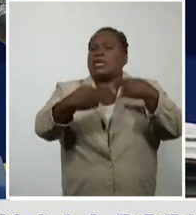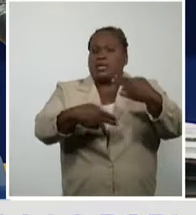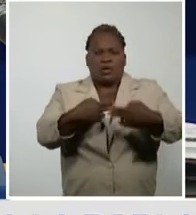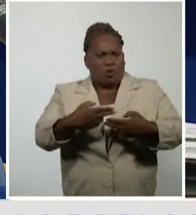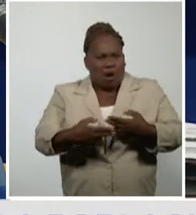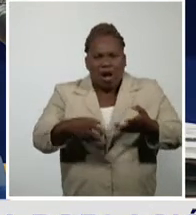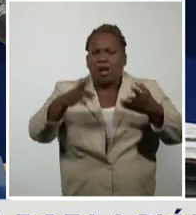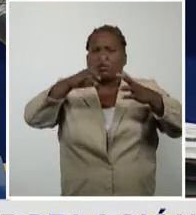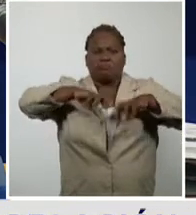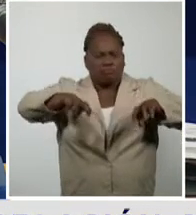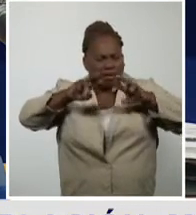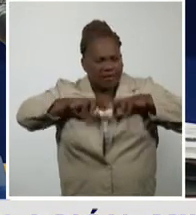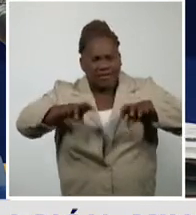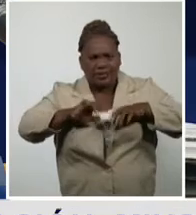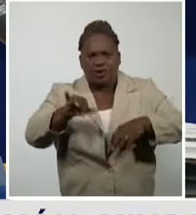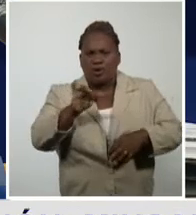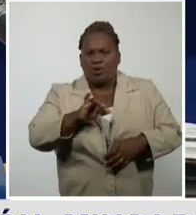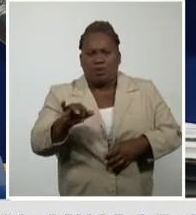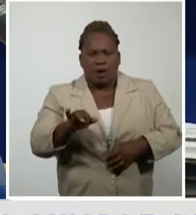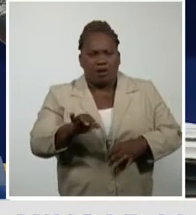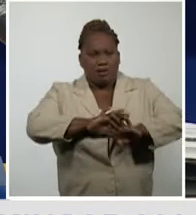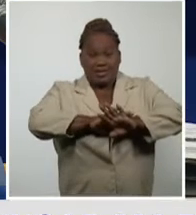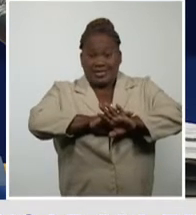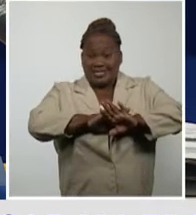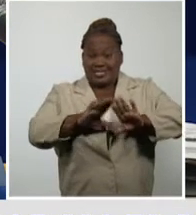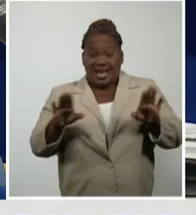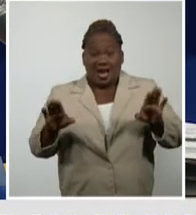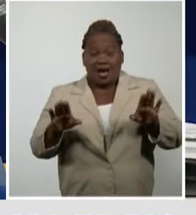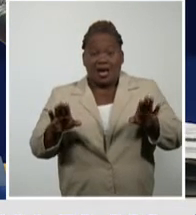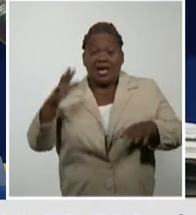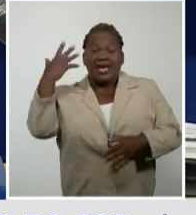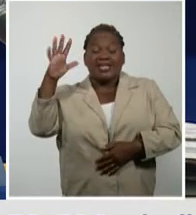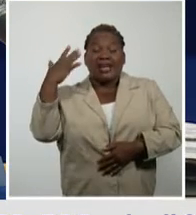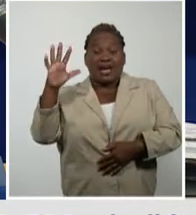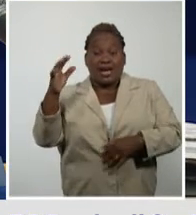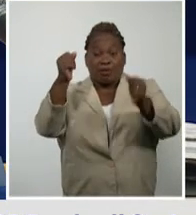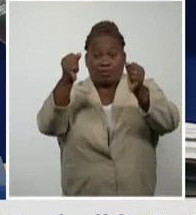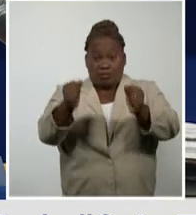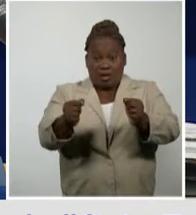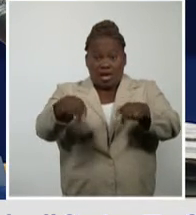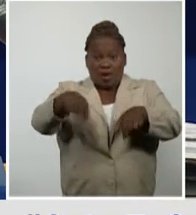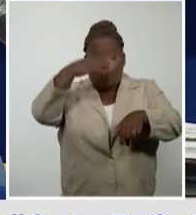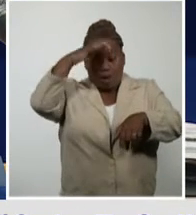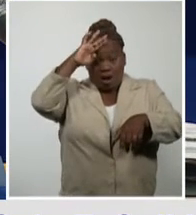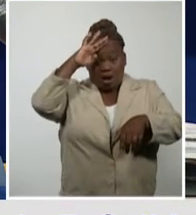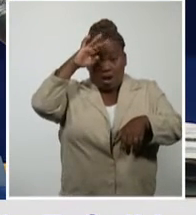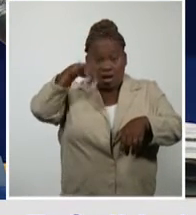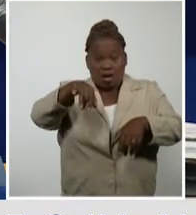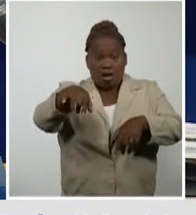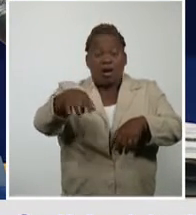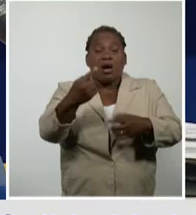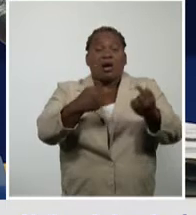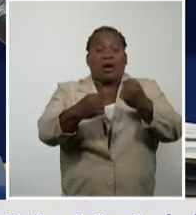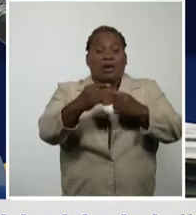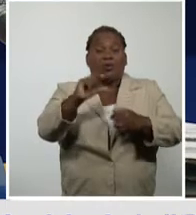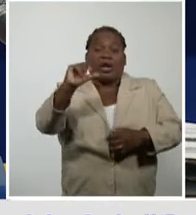también. Reitero, ya los extranjeros que queden en Cuba, en alguna de sus